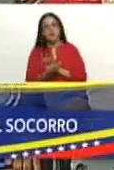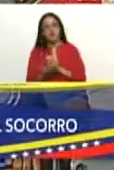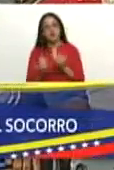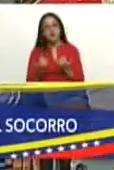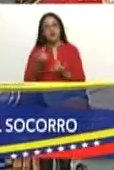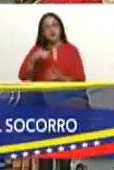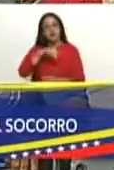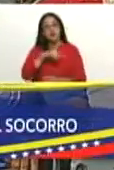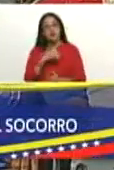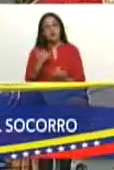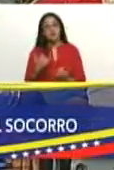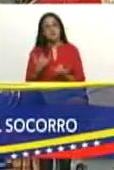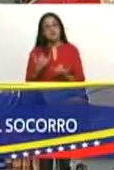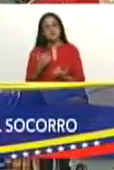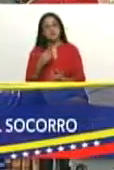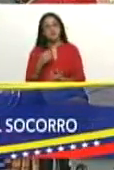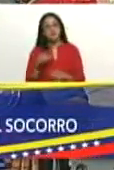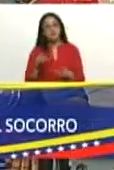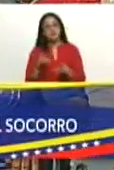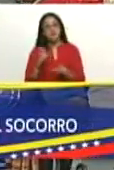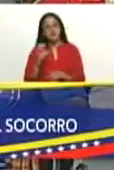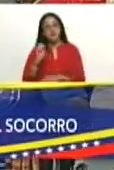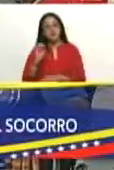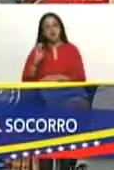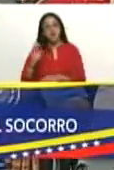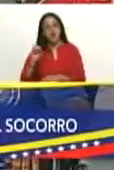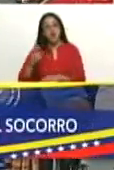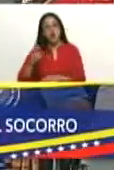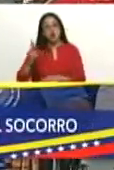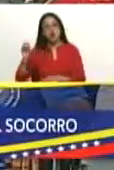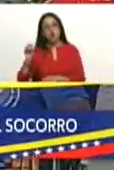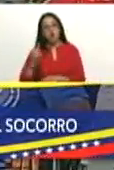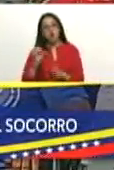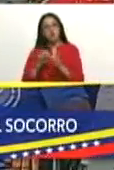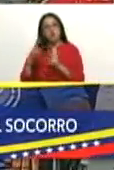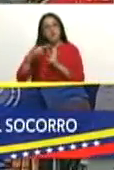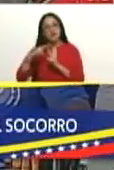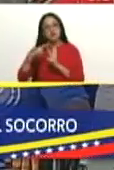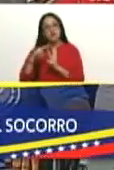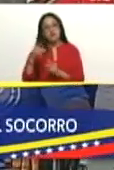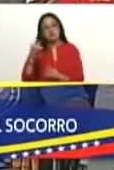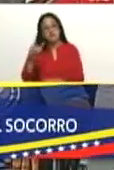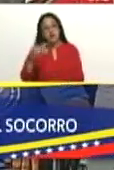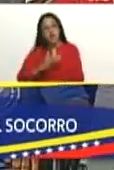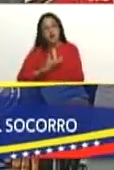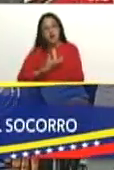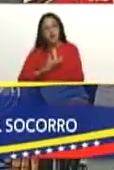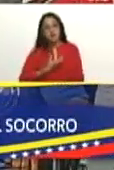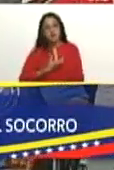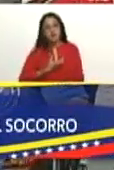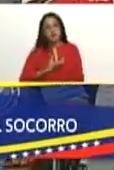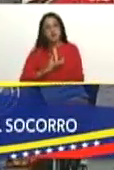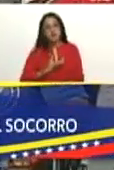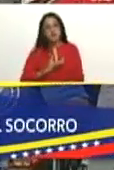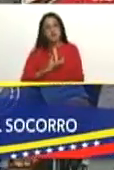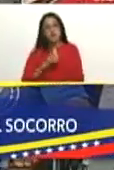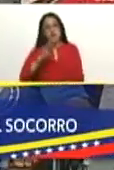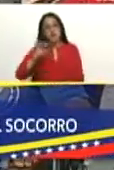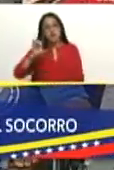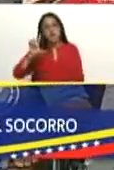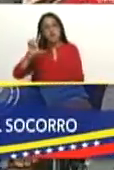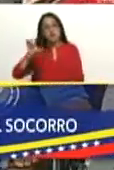dicho, presidente, en el urbanismo El Socorro, efectivamente en La Fría. Tenemos su alcalde, bien conocido ya, Willington